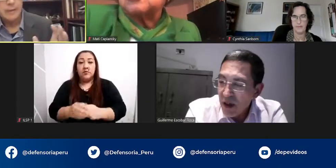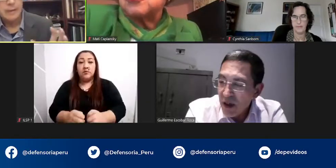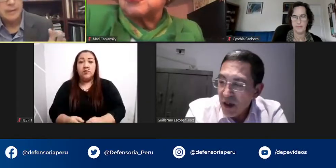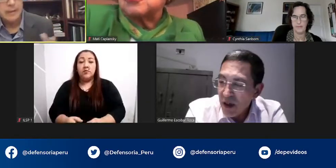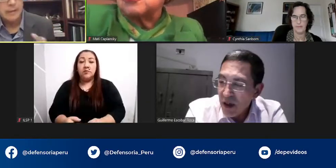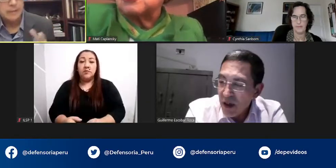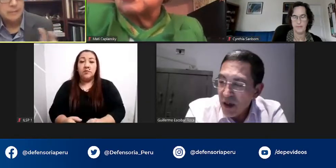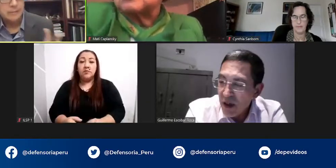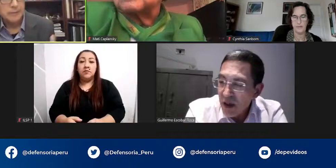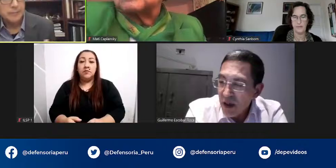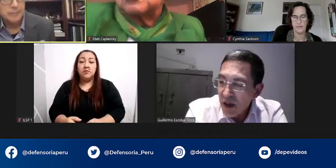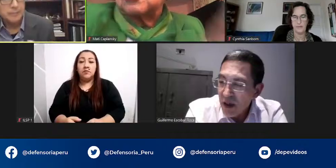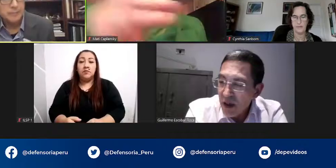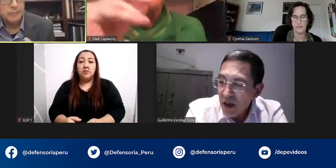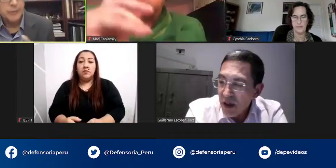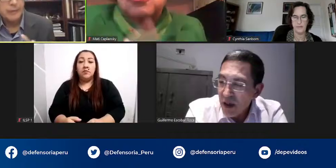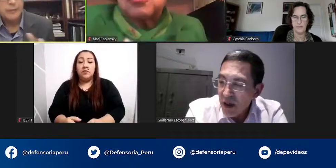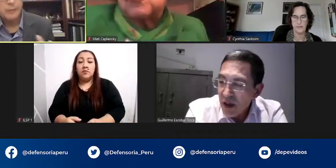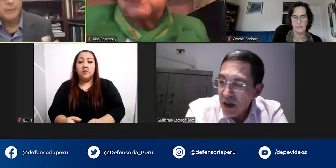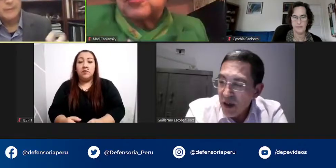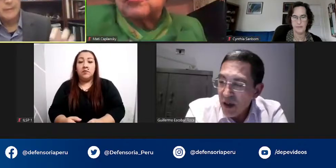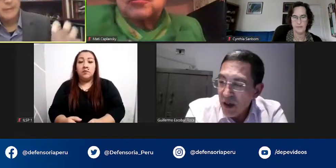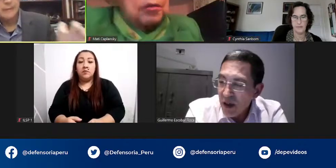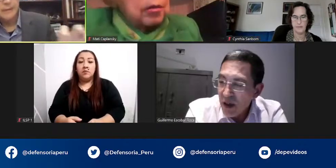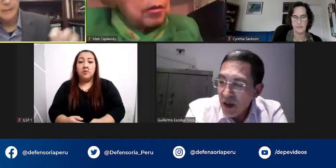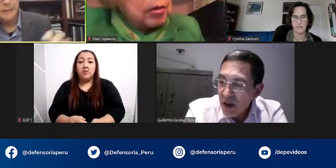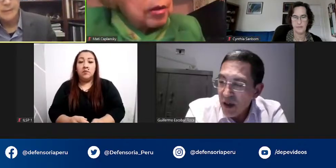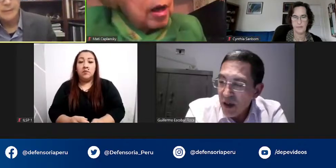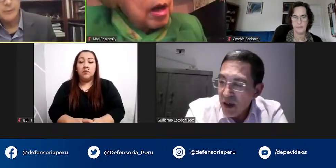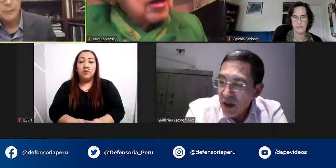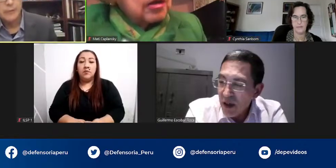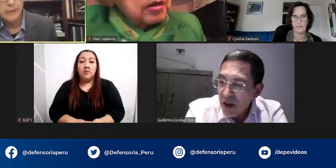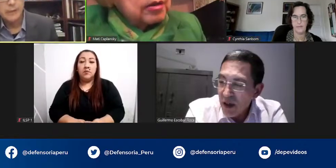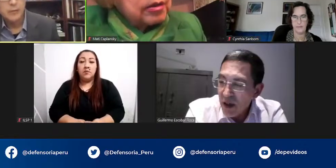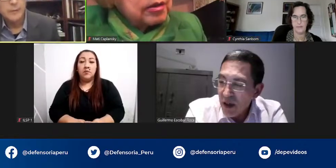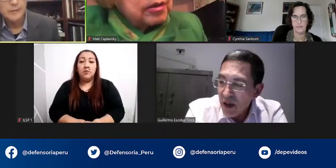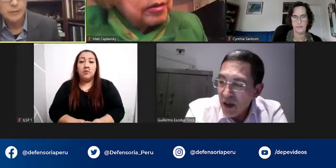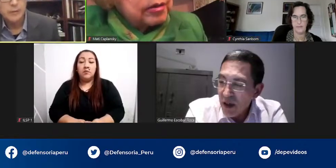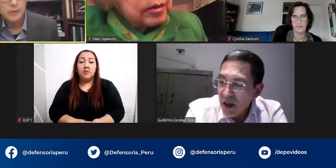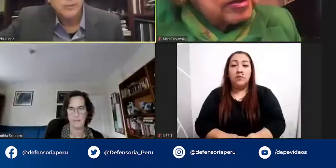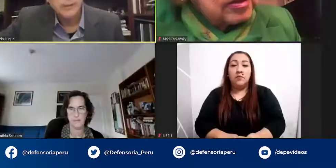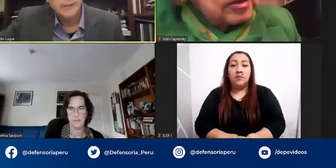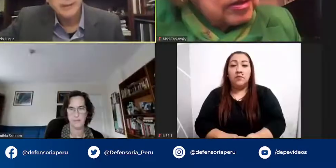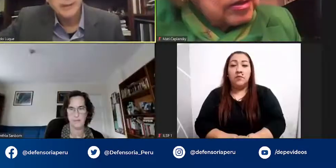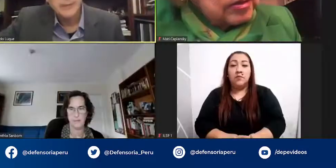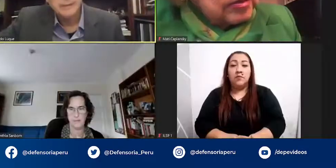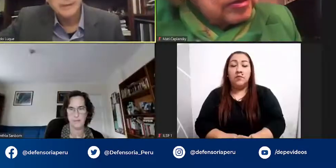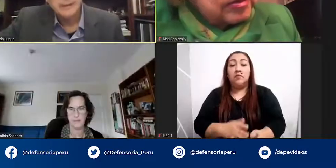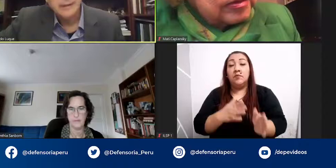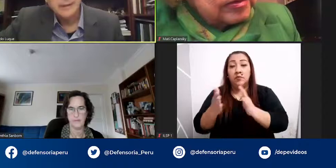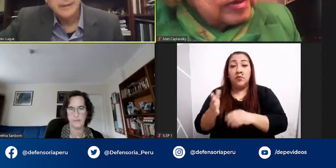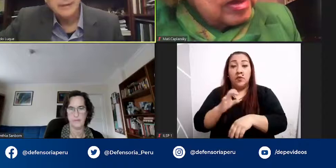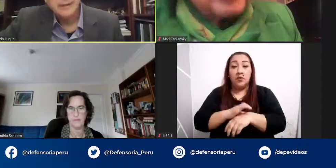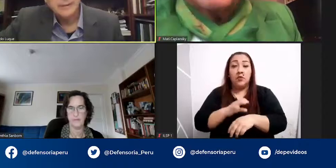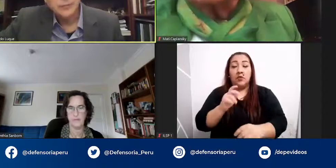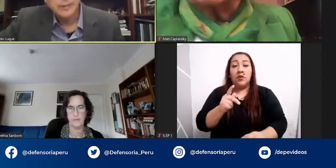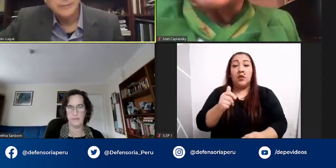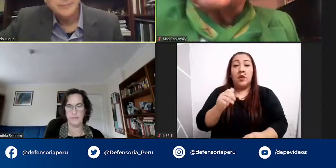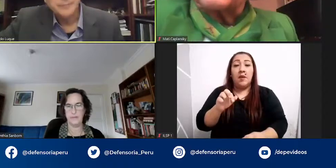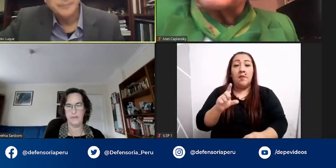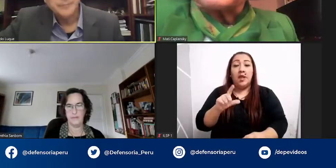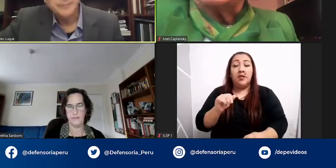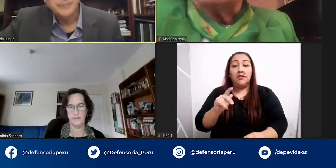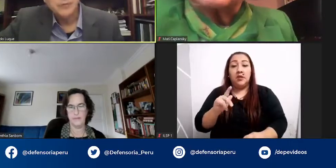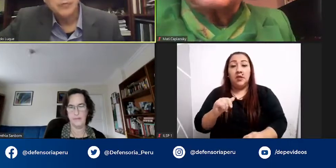Entonces, quizá podría retomar más adelante y pasamos a conversar con la doctora Kaplansky. Adelante,